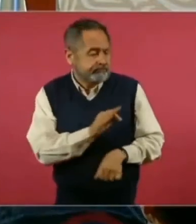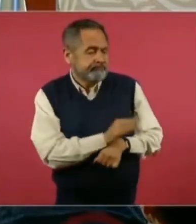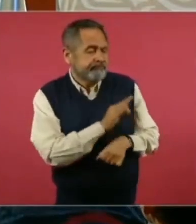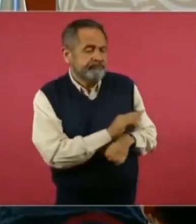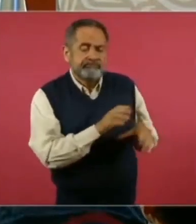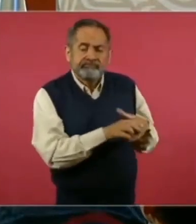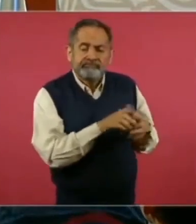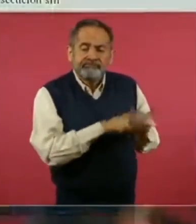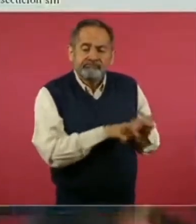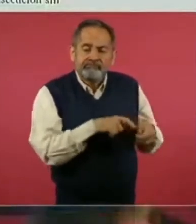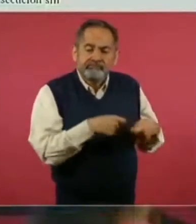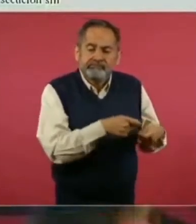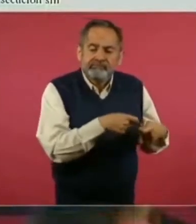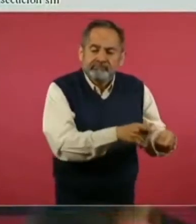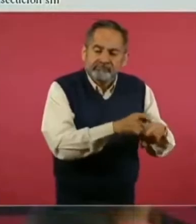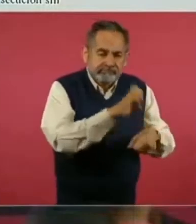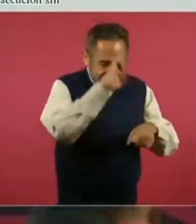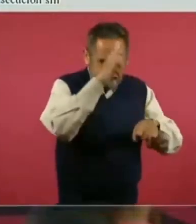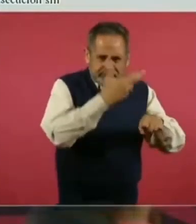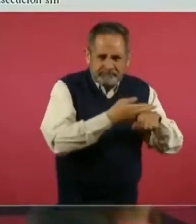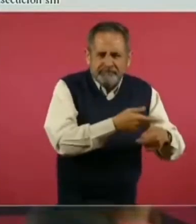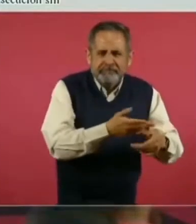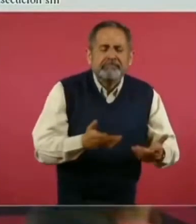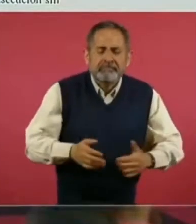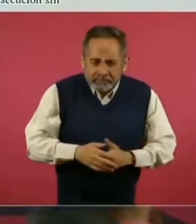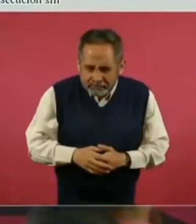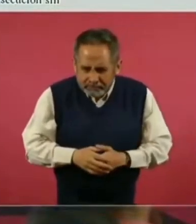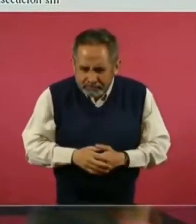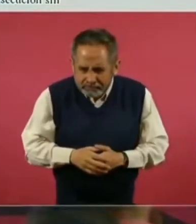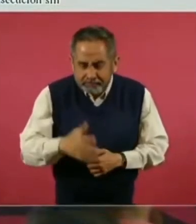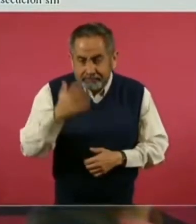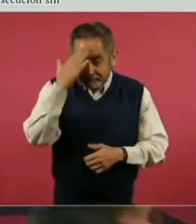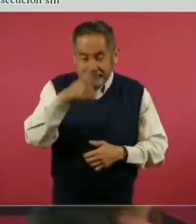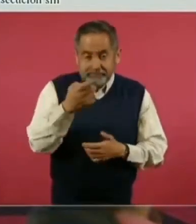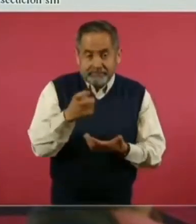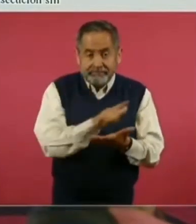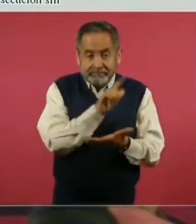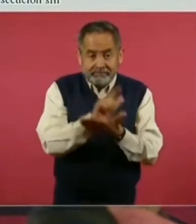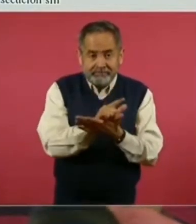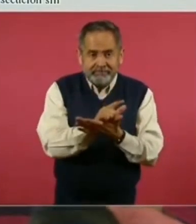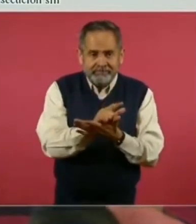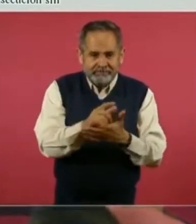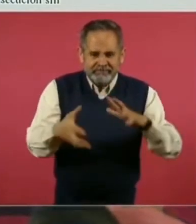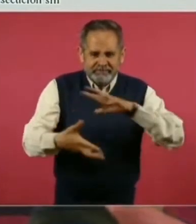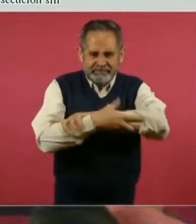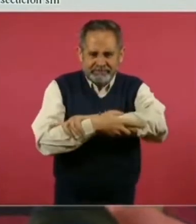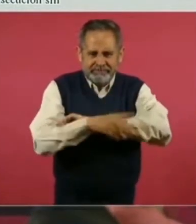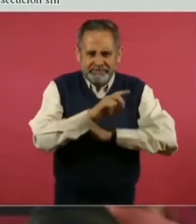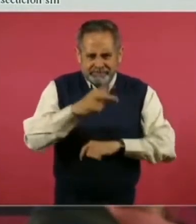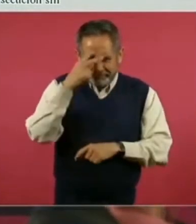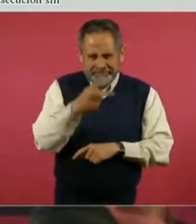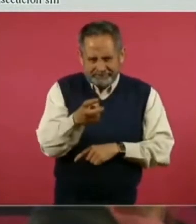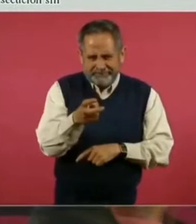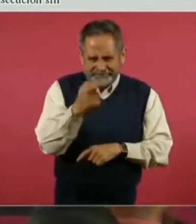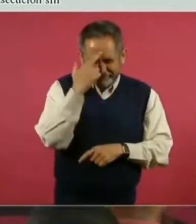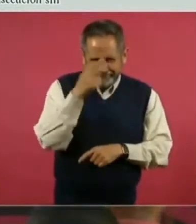los intereses extranjeros. ¿Ustedes saben que esas reformas del Pacto por México